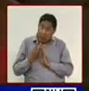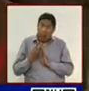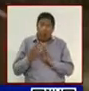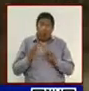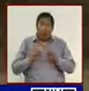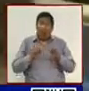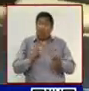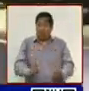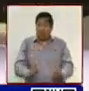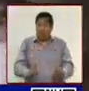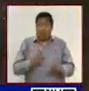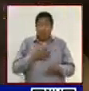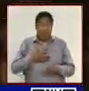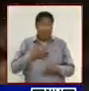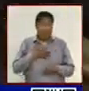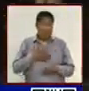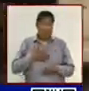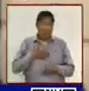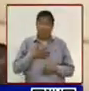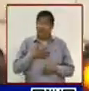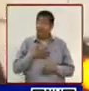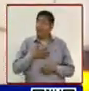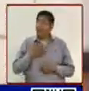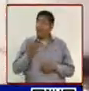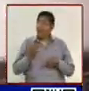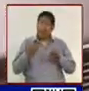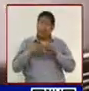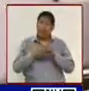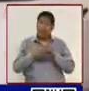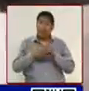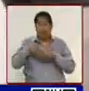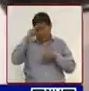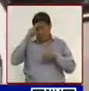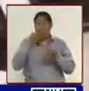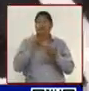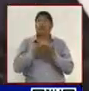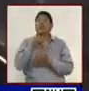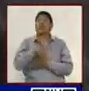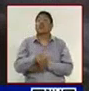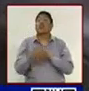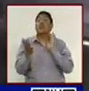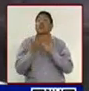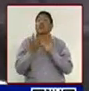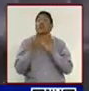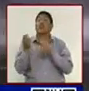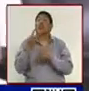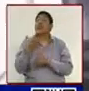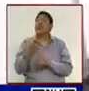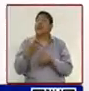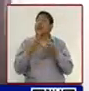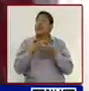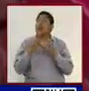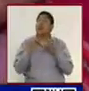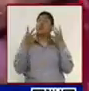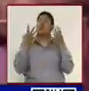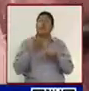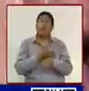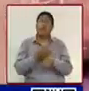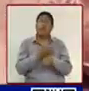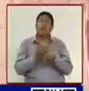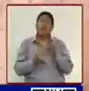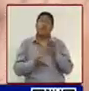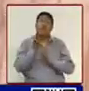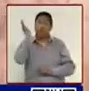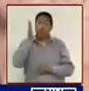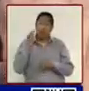Vamos a preguntar por acá, a ver, espérame, vamos a subirnos a esta movilidad. Hola, ¿qué tal? Estamos en vivo para Bolivisión, ¿cómo te va? Cuéntame, ¿cuánto más o menos tardas